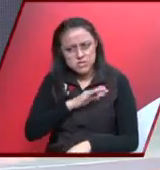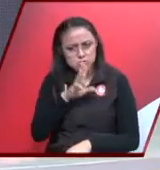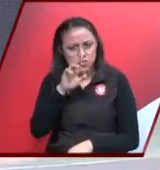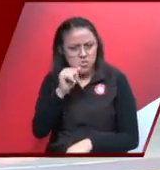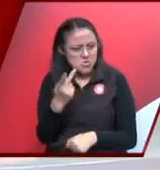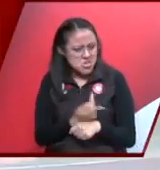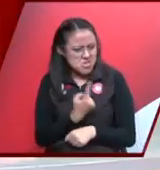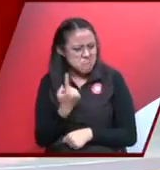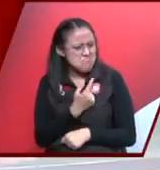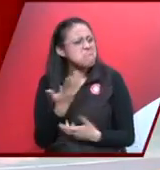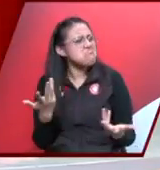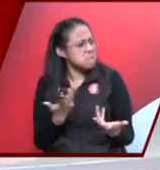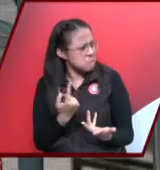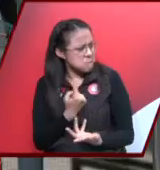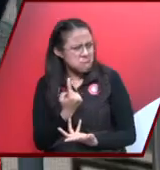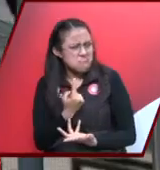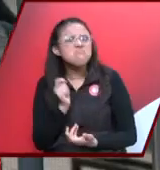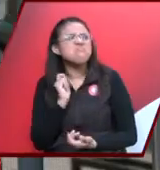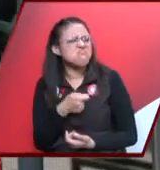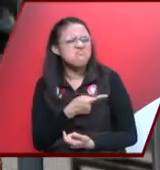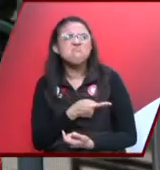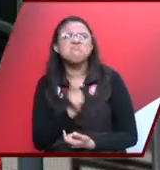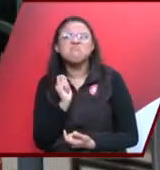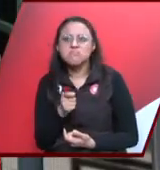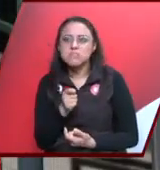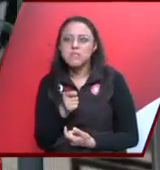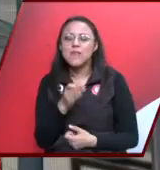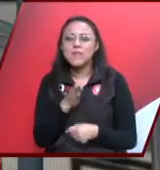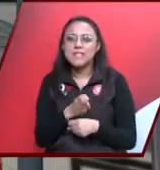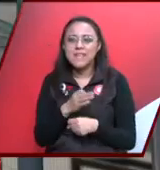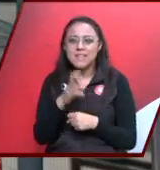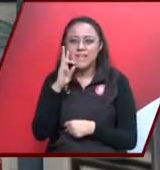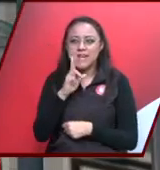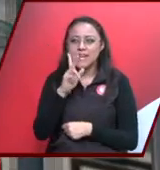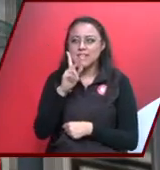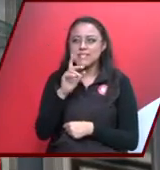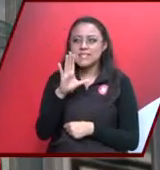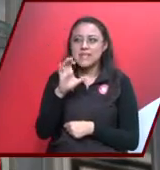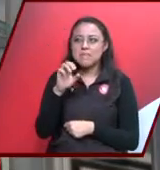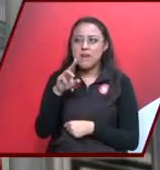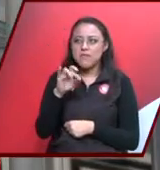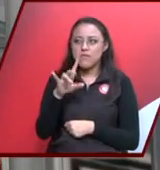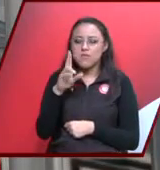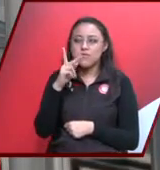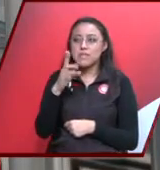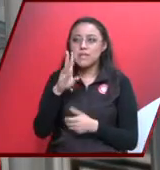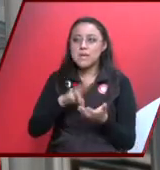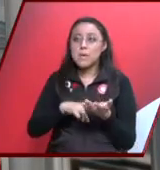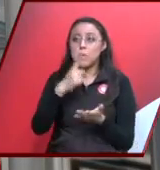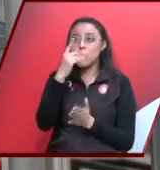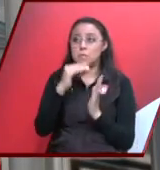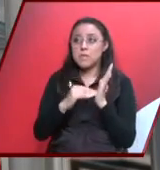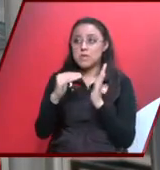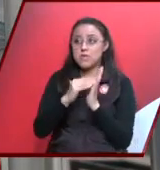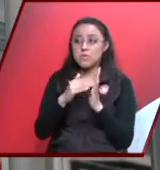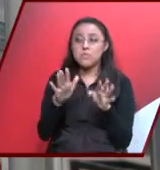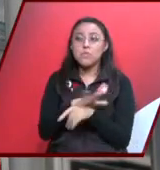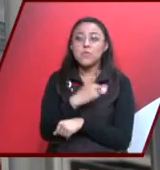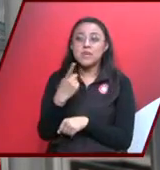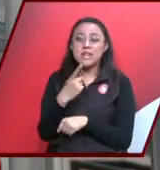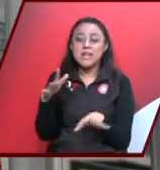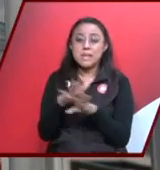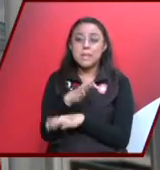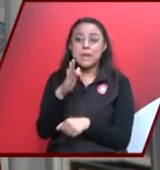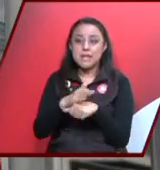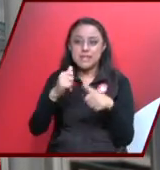haces, Señor, estoy probando un semáforo. Me ahorré 1,000,000 de pesos, señor. ¿Por qué? Pues se lo